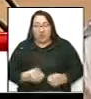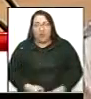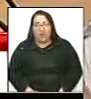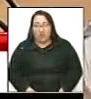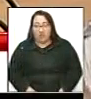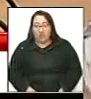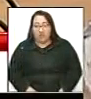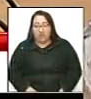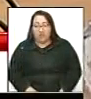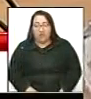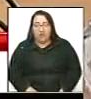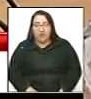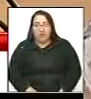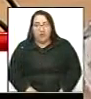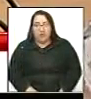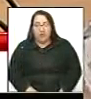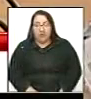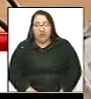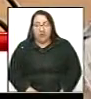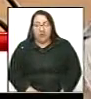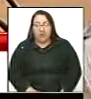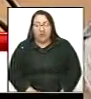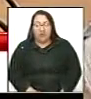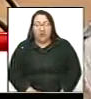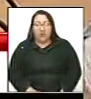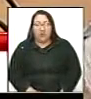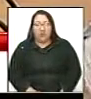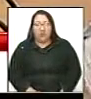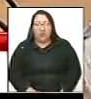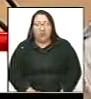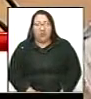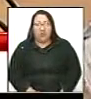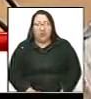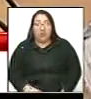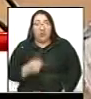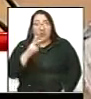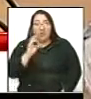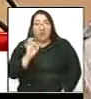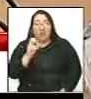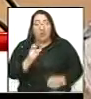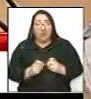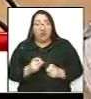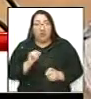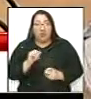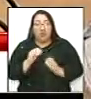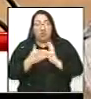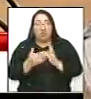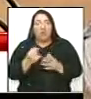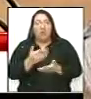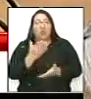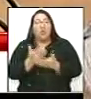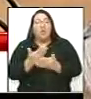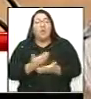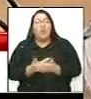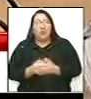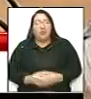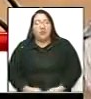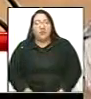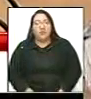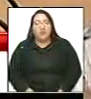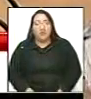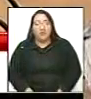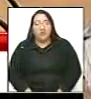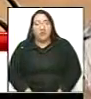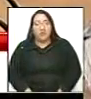para hacer un informe de ese tipo hay que ver identidad de sujetos, es decir, si estamos hablando de las mismas personas, identidad de hechos. Y luego puedes